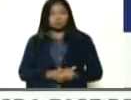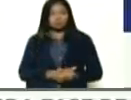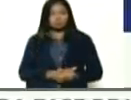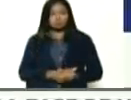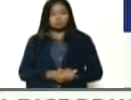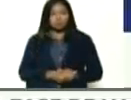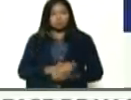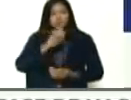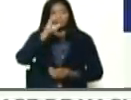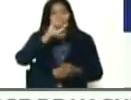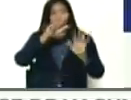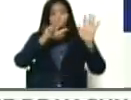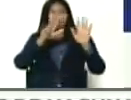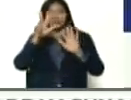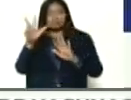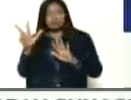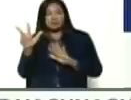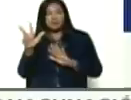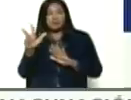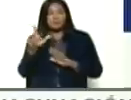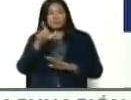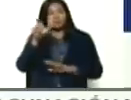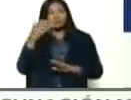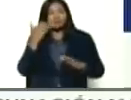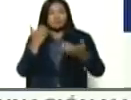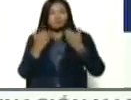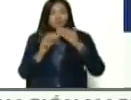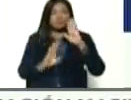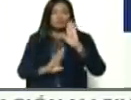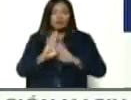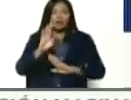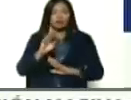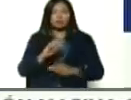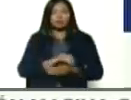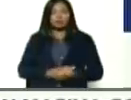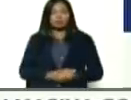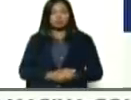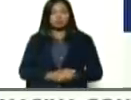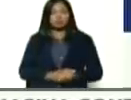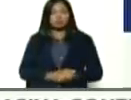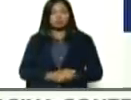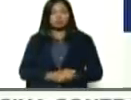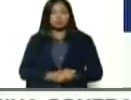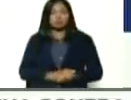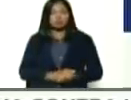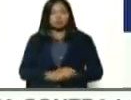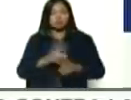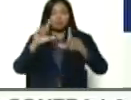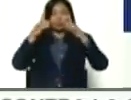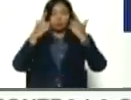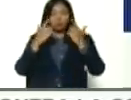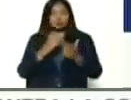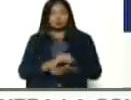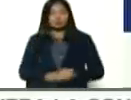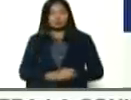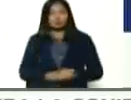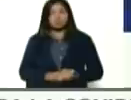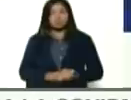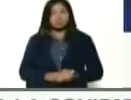183 casos por 100.000 habitantes el más alto del país la guaira